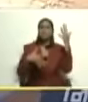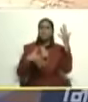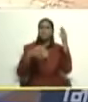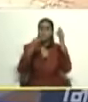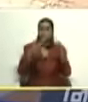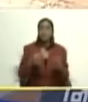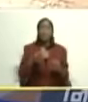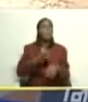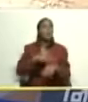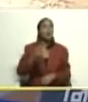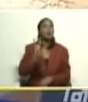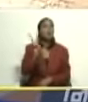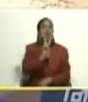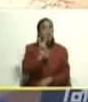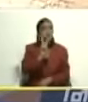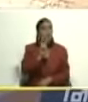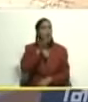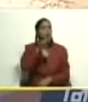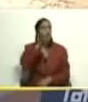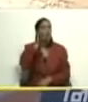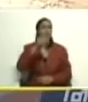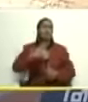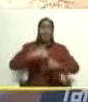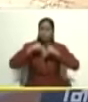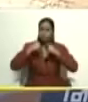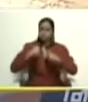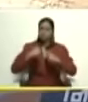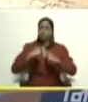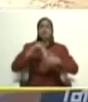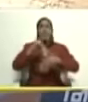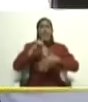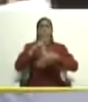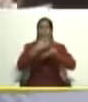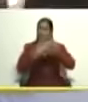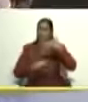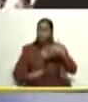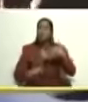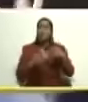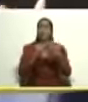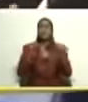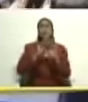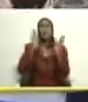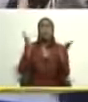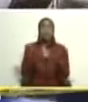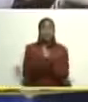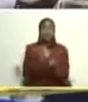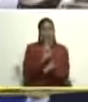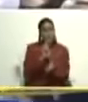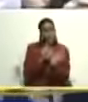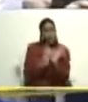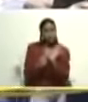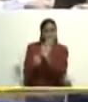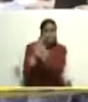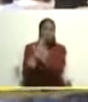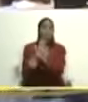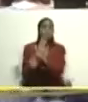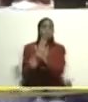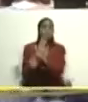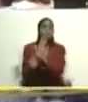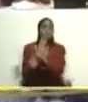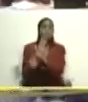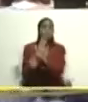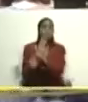será, una potencia económica de América del Sur para el mundo, una potencia que produzca alimentos, que